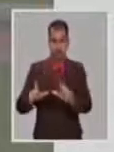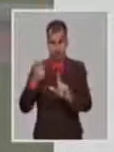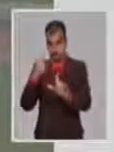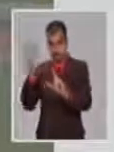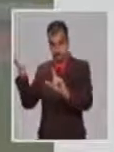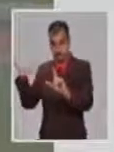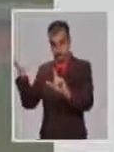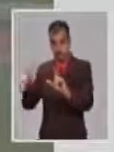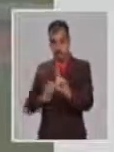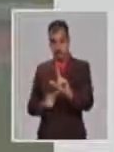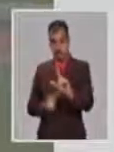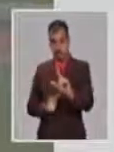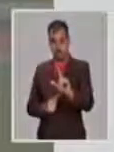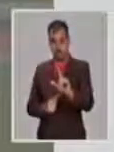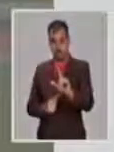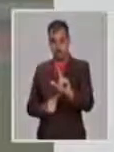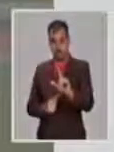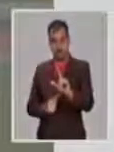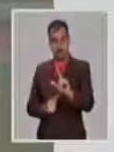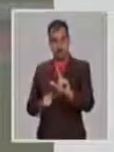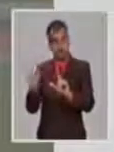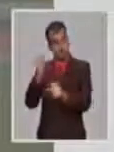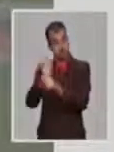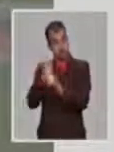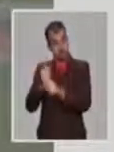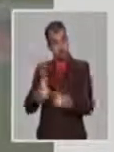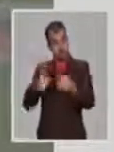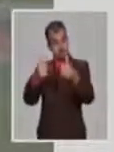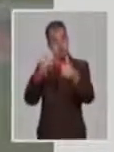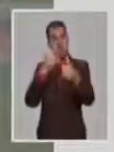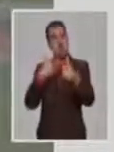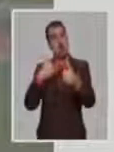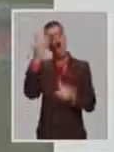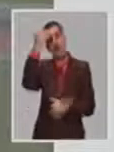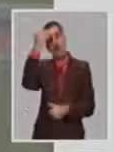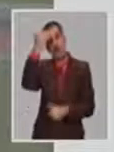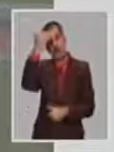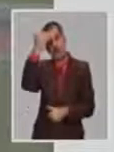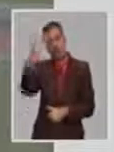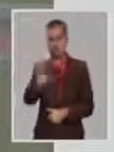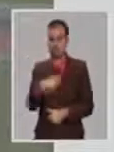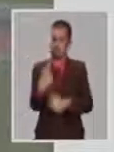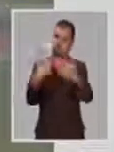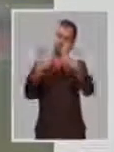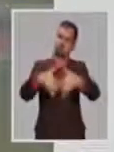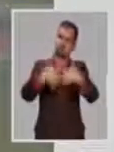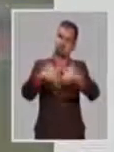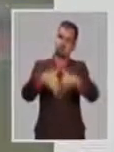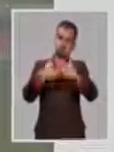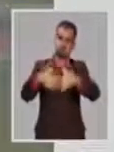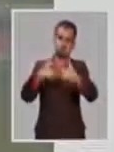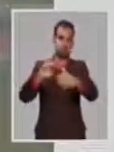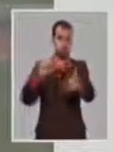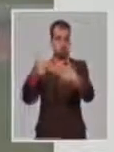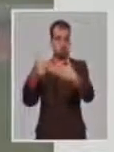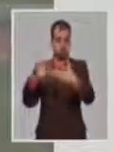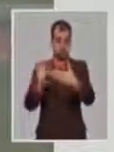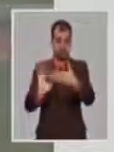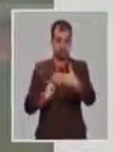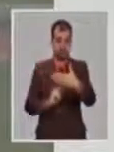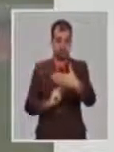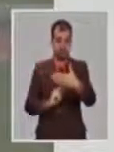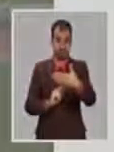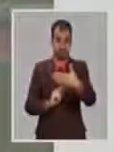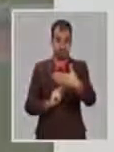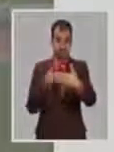esto también es posible gracias al hecho de poder tener un sistema productivo, que en el caso de la